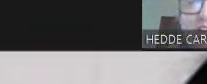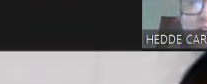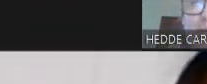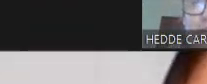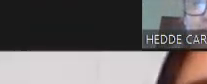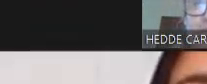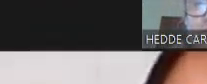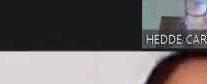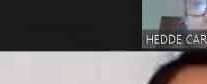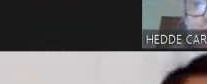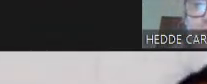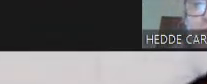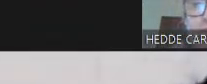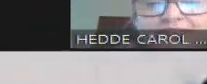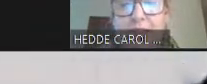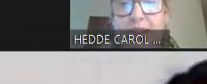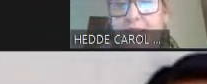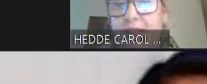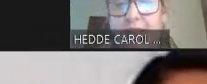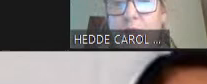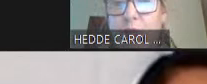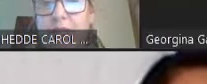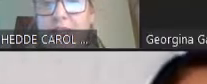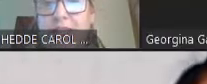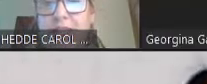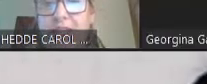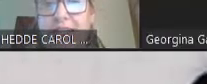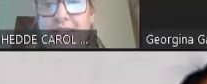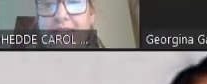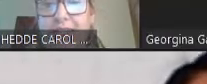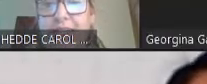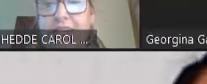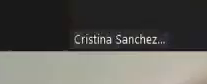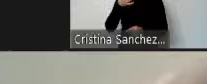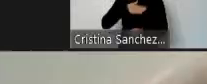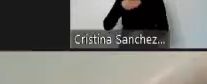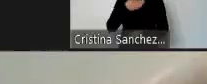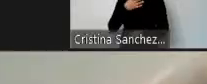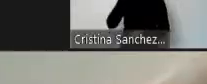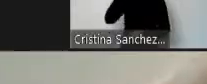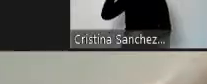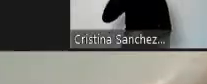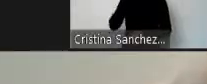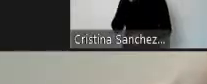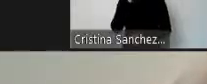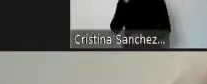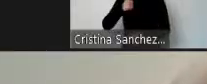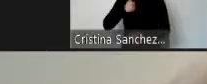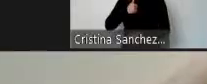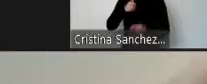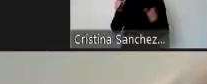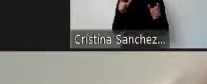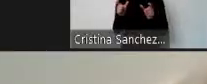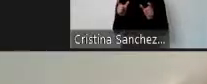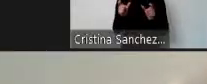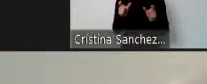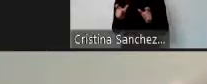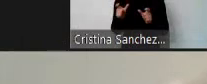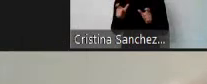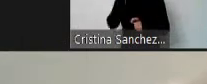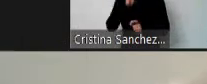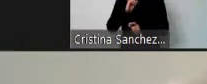Gergina porque aquí hay otra pregunta dice me gustaría saber ¿quién cumple el rol fiscalizador ante las